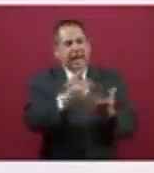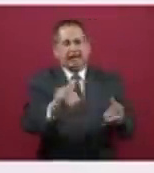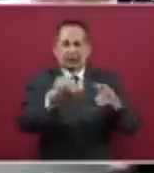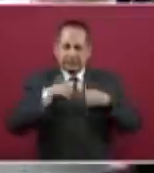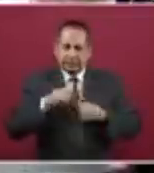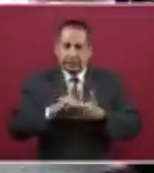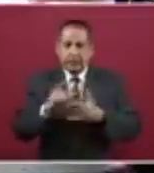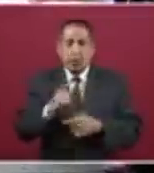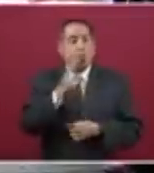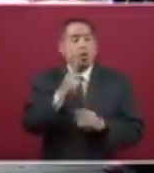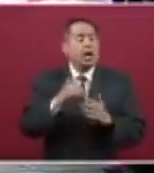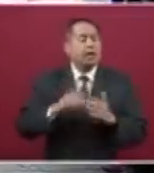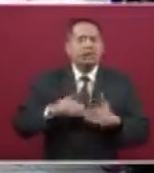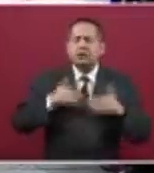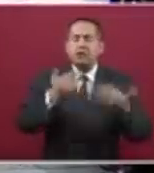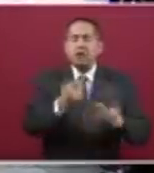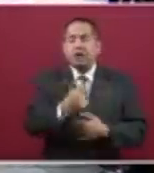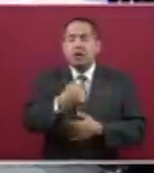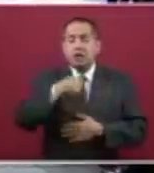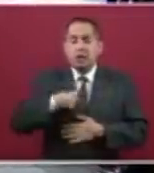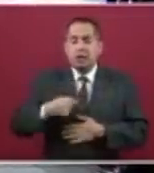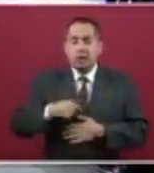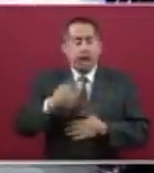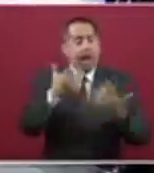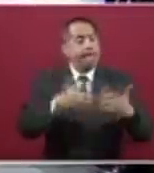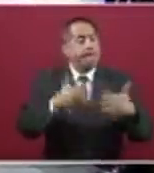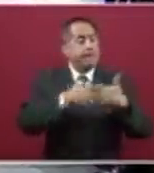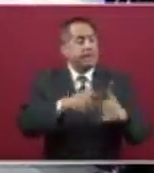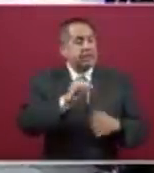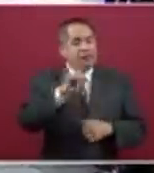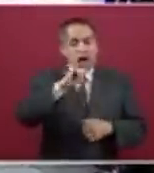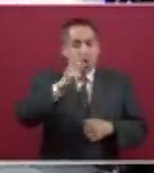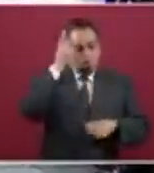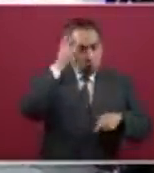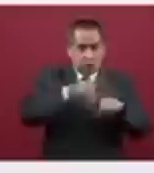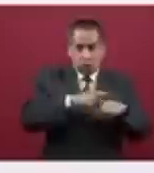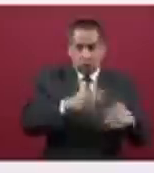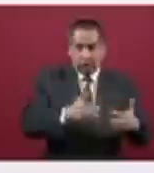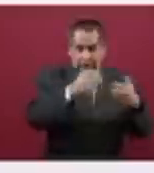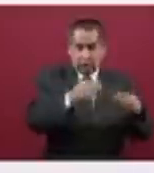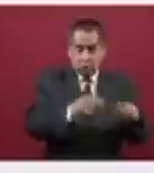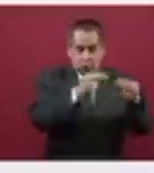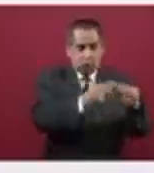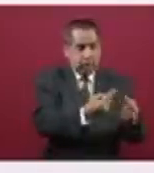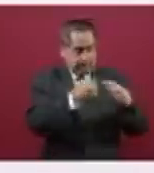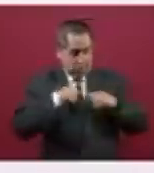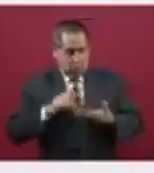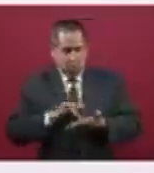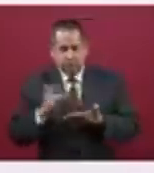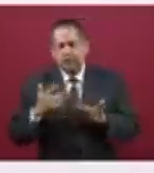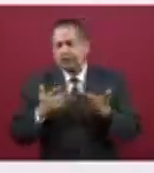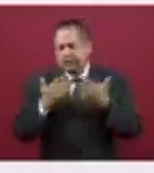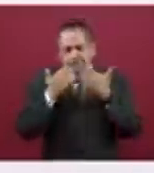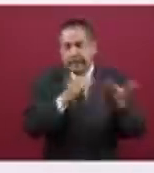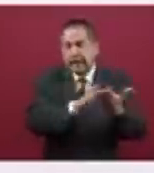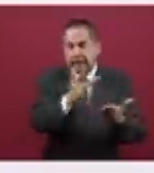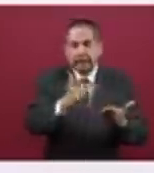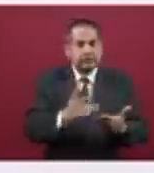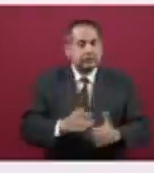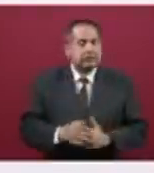especial la confianza de los empresarios. Y reitero,